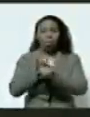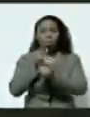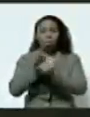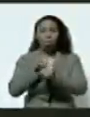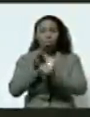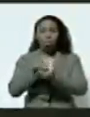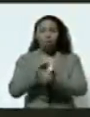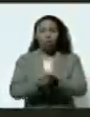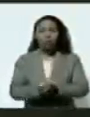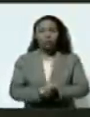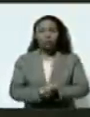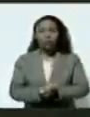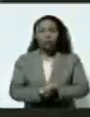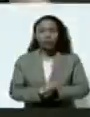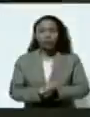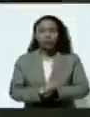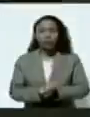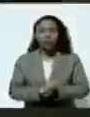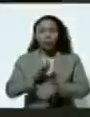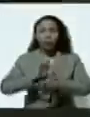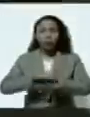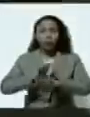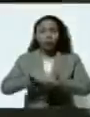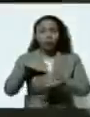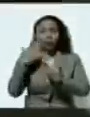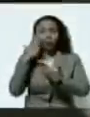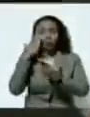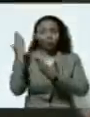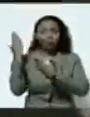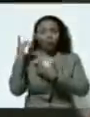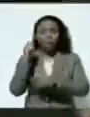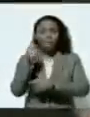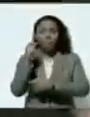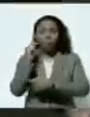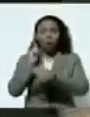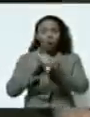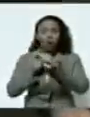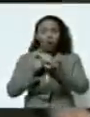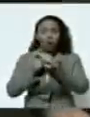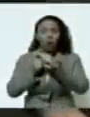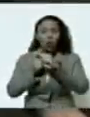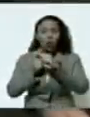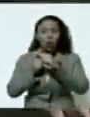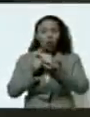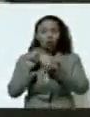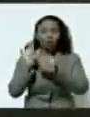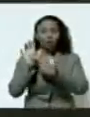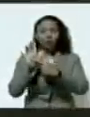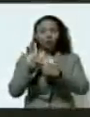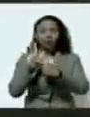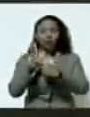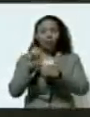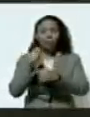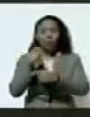Garofalo. Porque estas son unas pocas capturas de pantalla que estamos